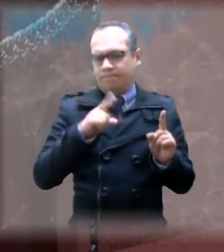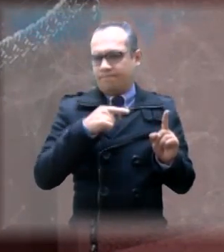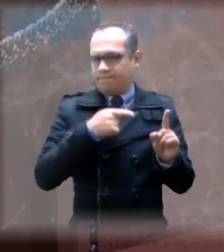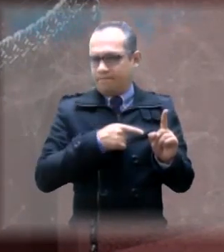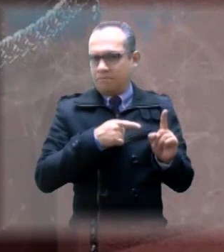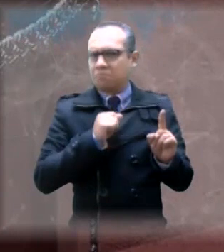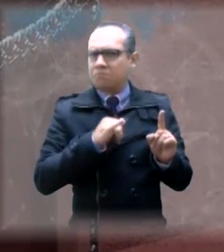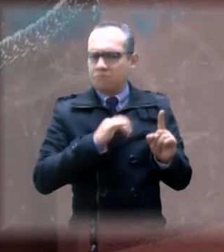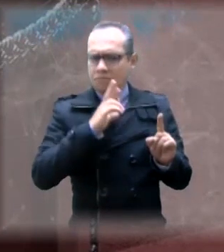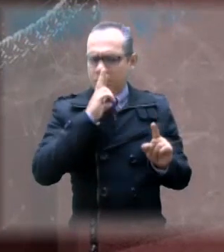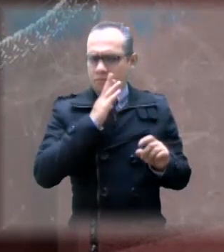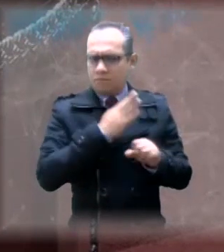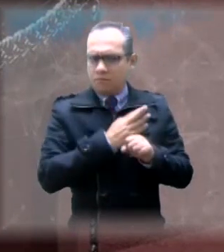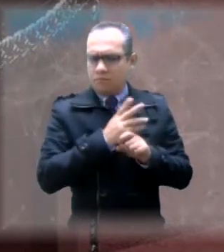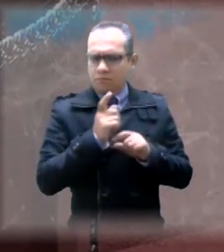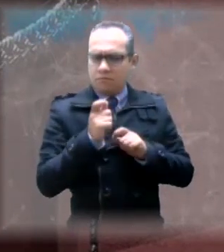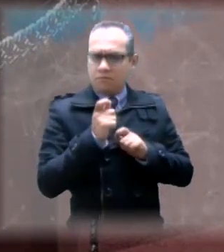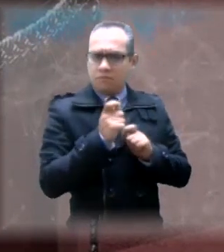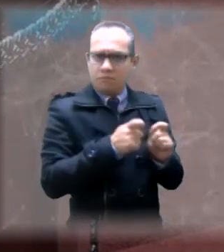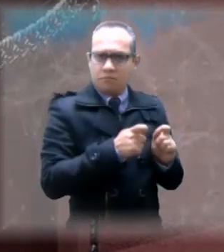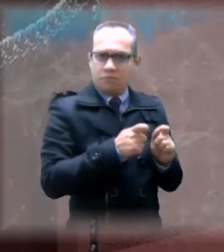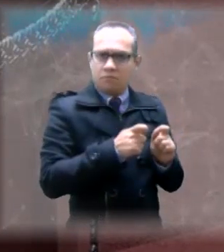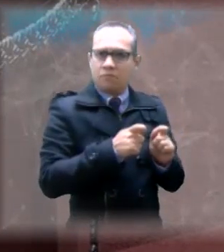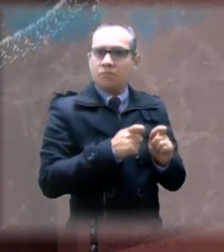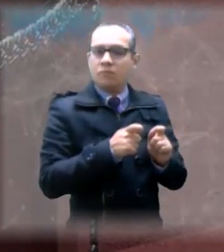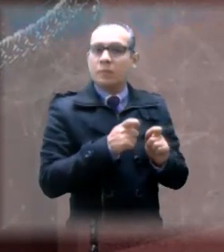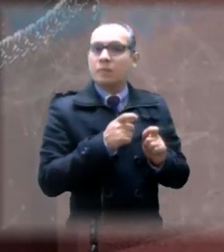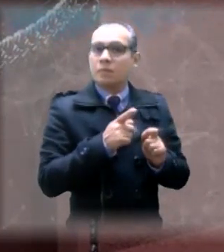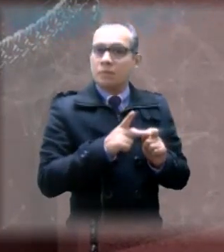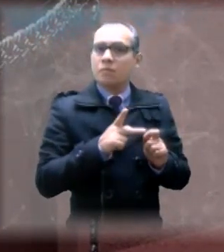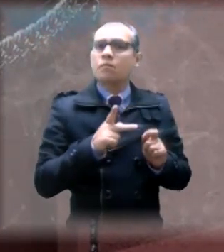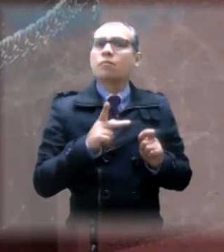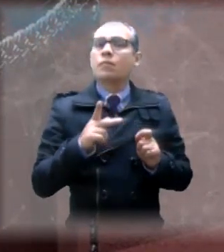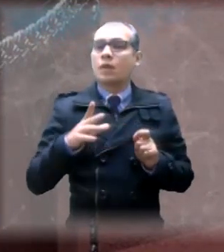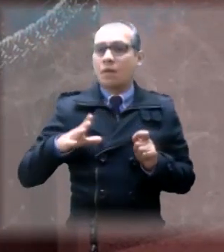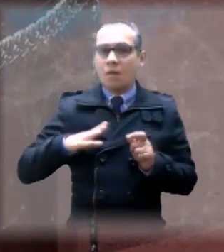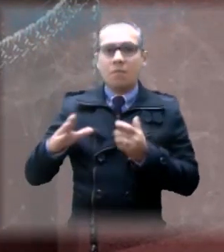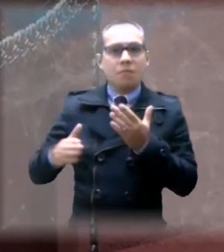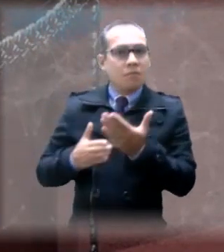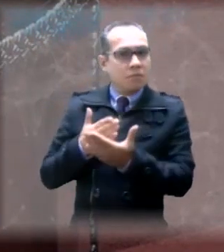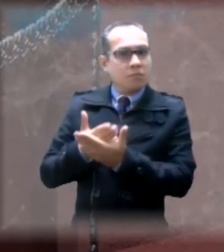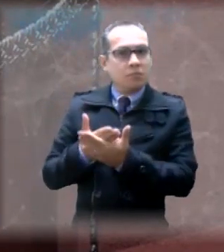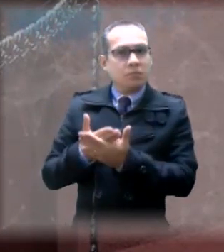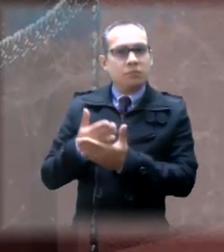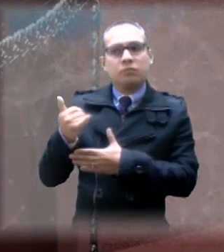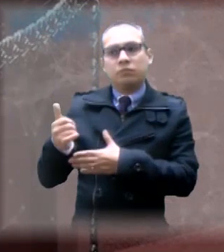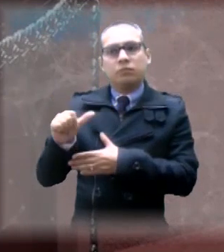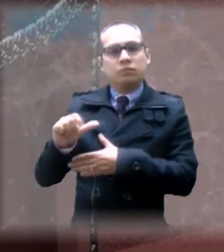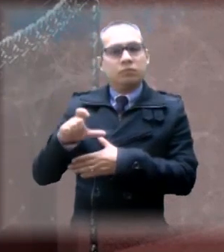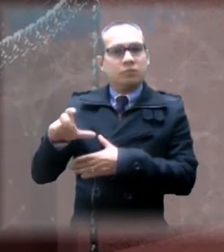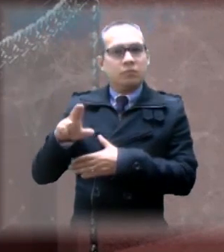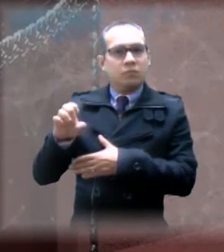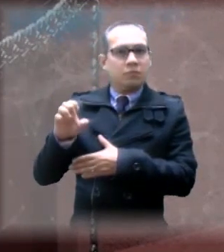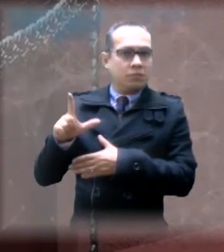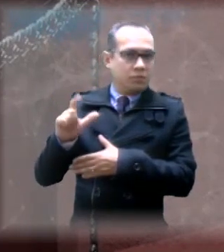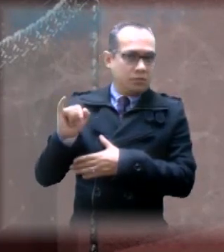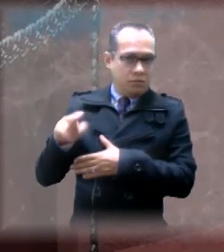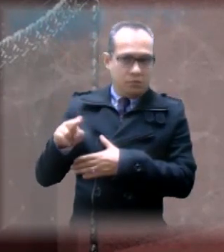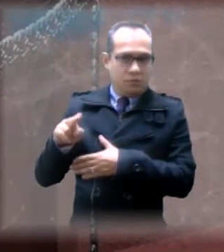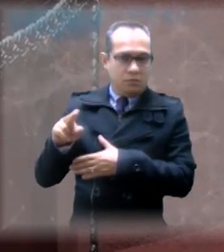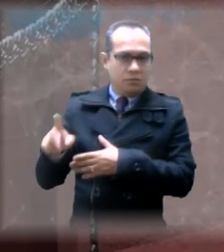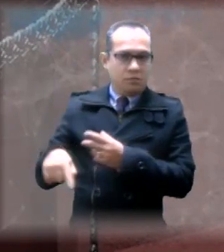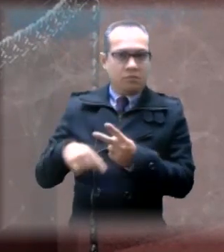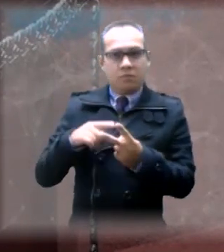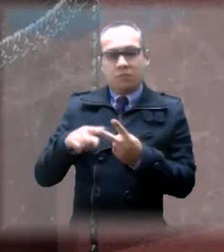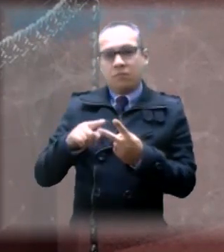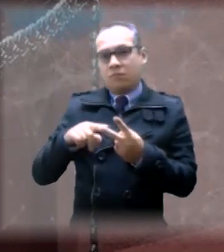para ocupar el cargo para el cual han sido propuestos la licenciada Jacqueline Velázquez Ramírez y los licenciados